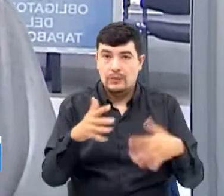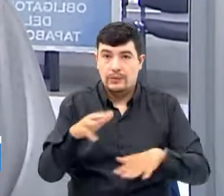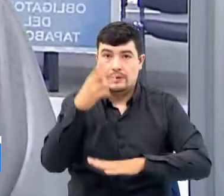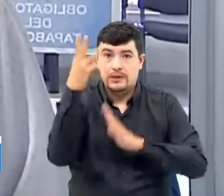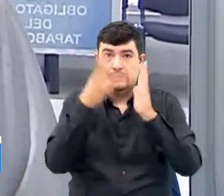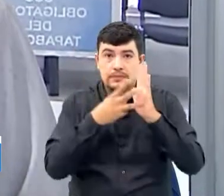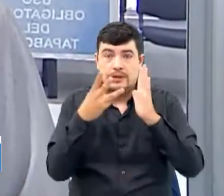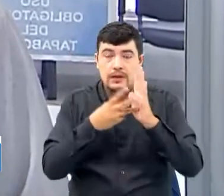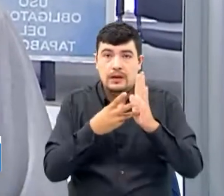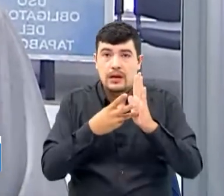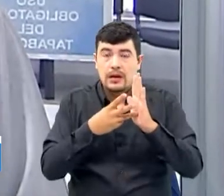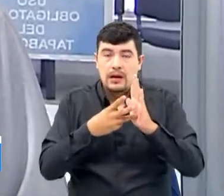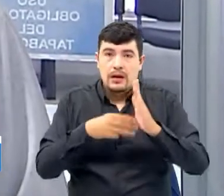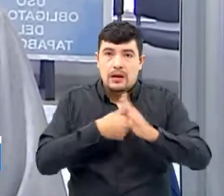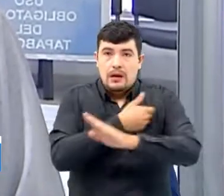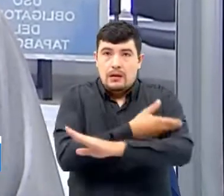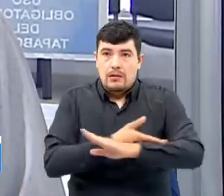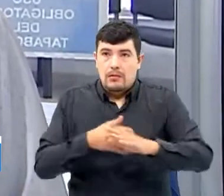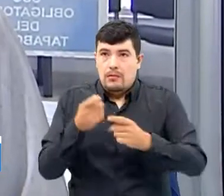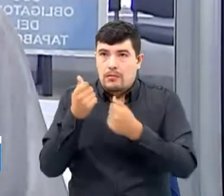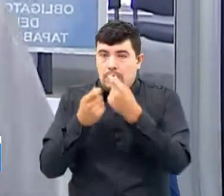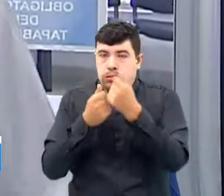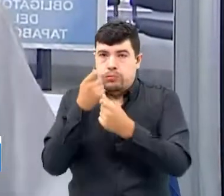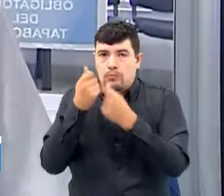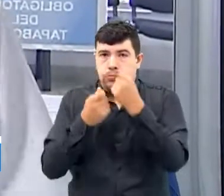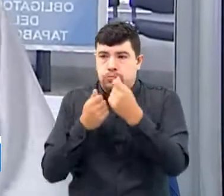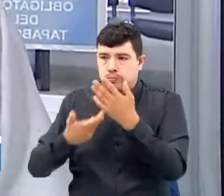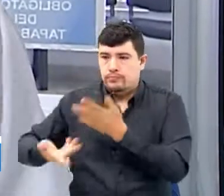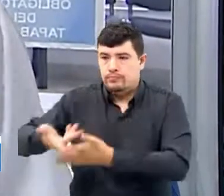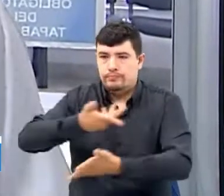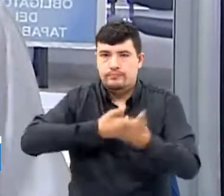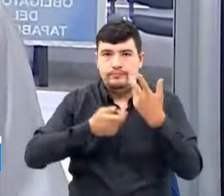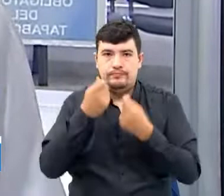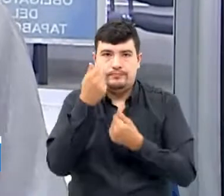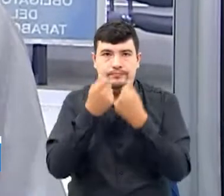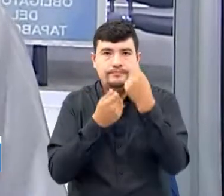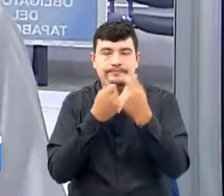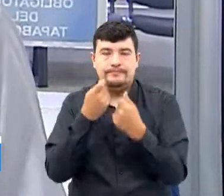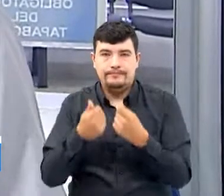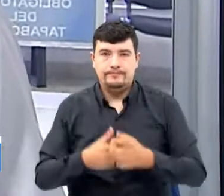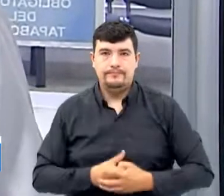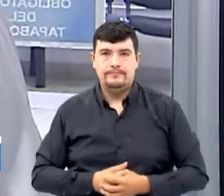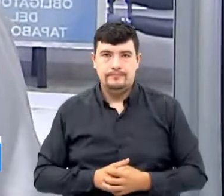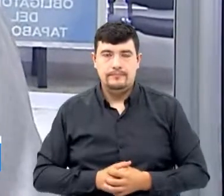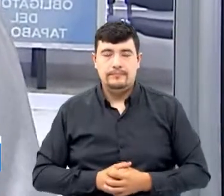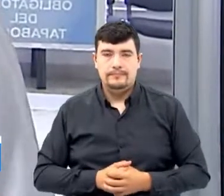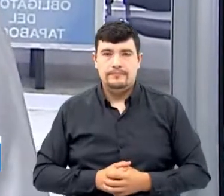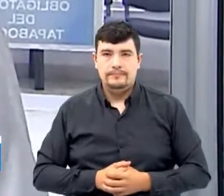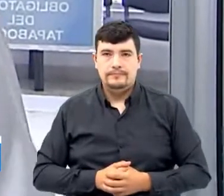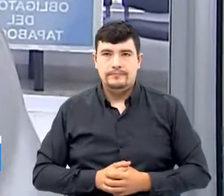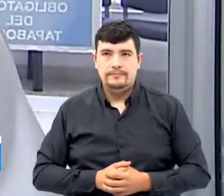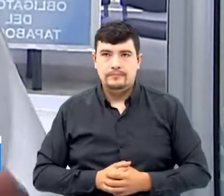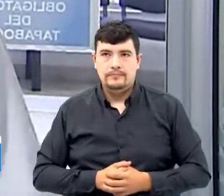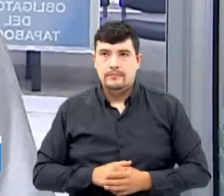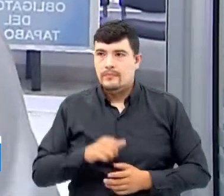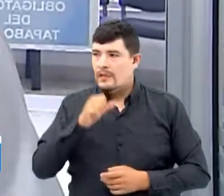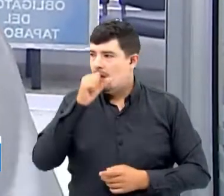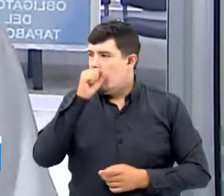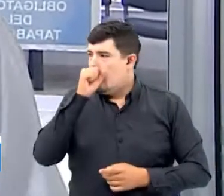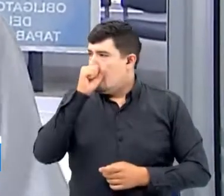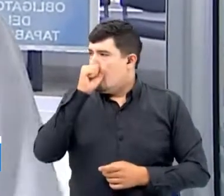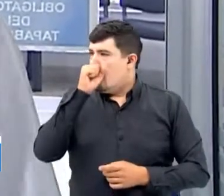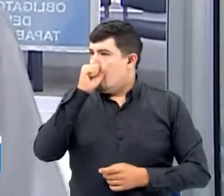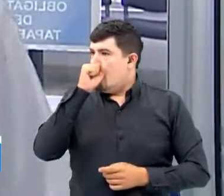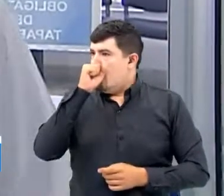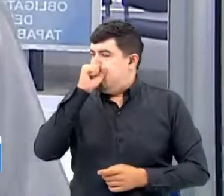términos de operaciones comerciales. Vale la pena resaltar que todo ha sido en operaciones comerciales, no en operaciones industriales. Quiere decir que son